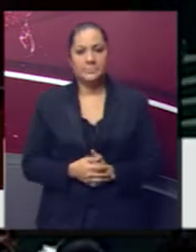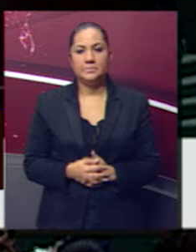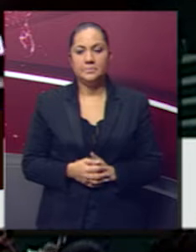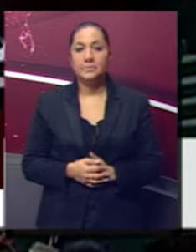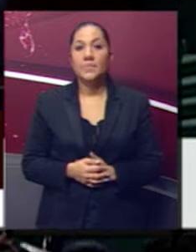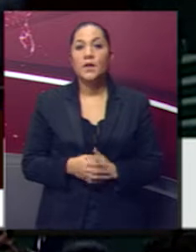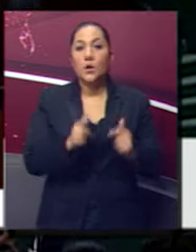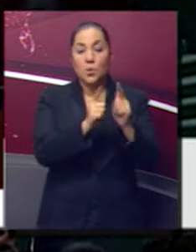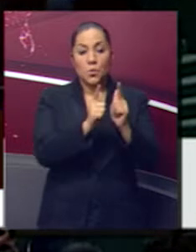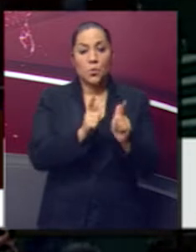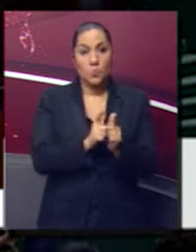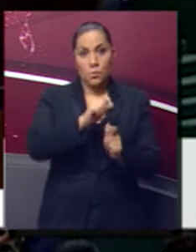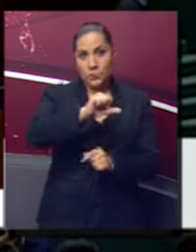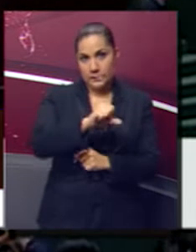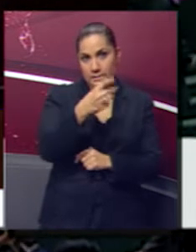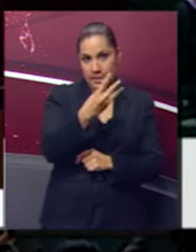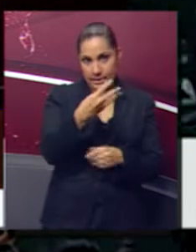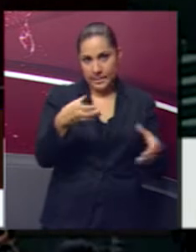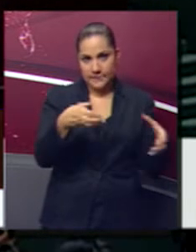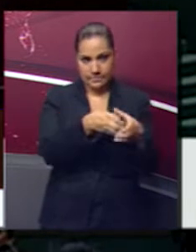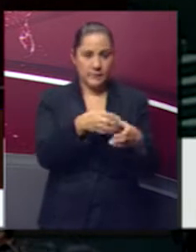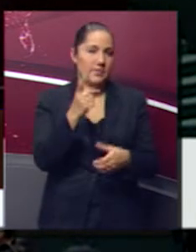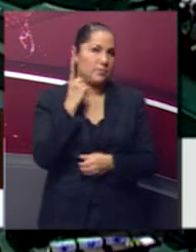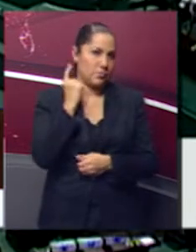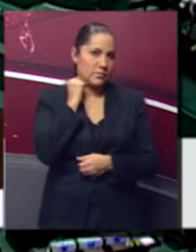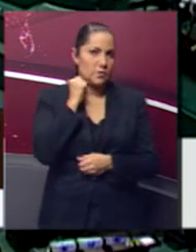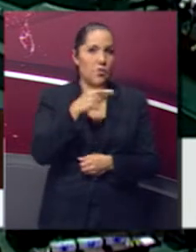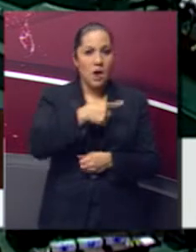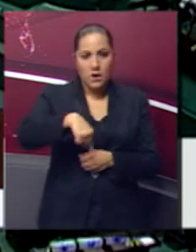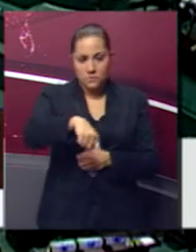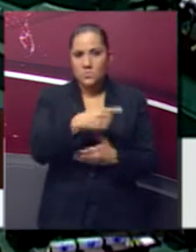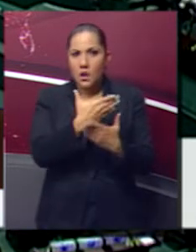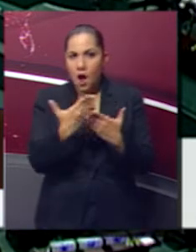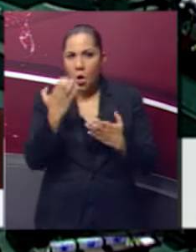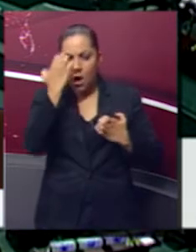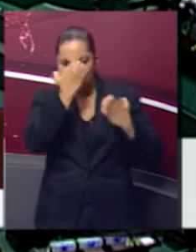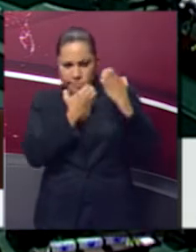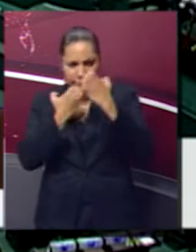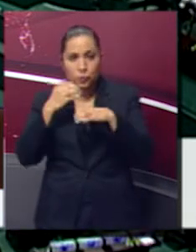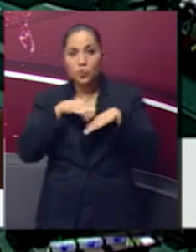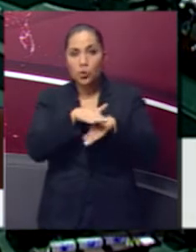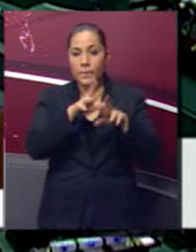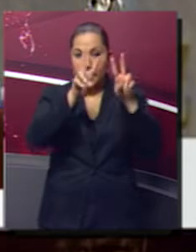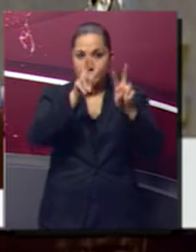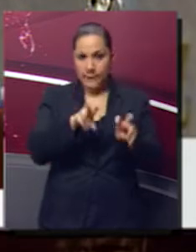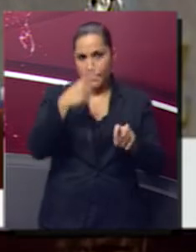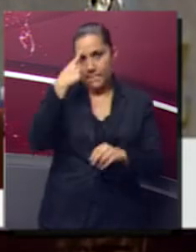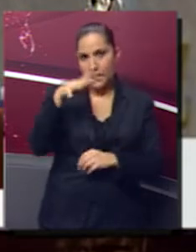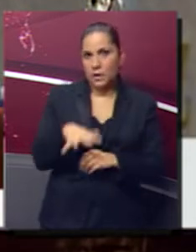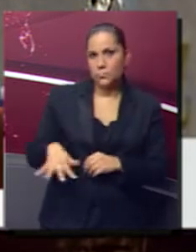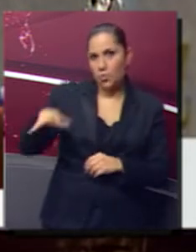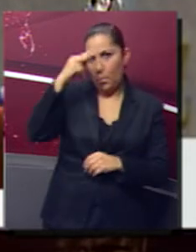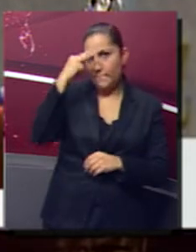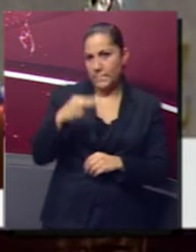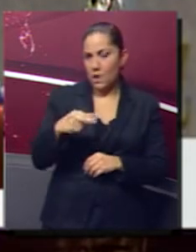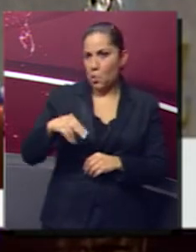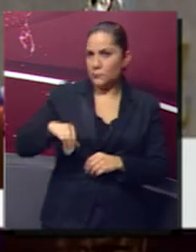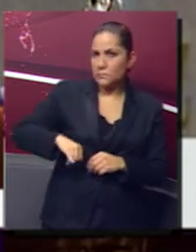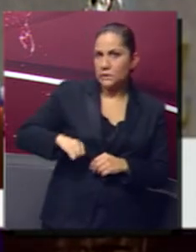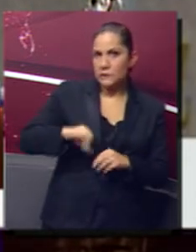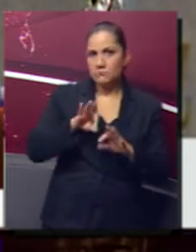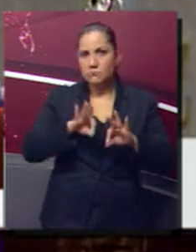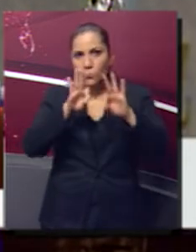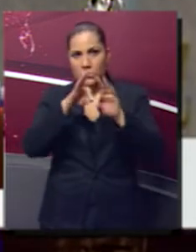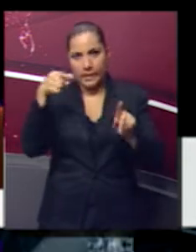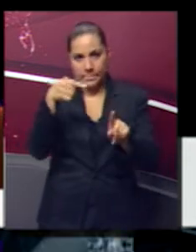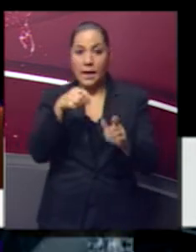La 63ª legislatura del Congreso de la Unión marcó el análisis de diferentes temas de interés nacional. Uno de ellos, el de los salarios